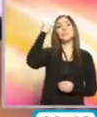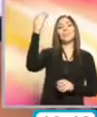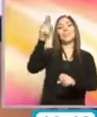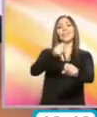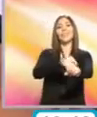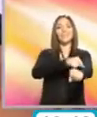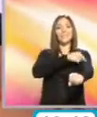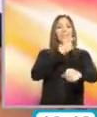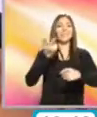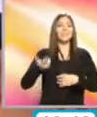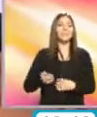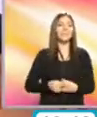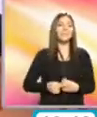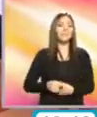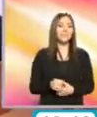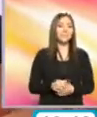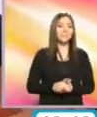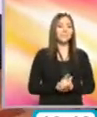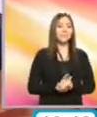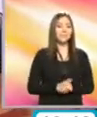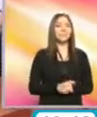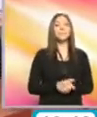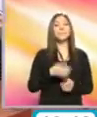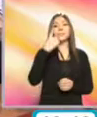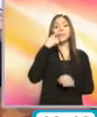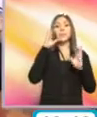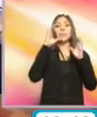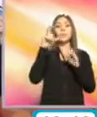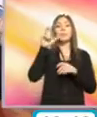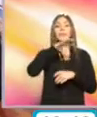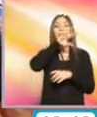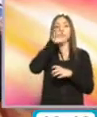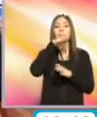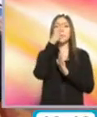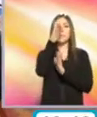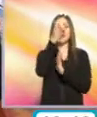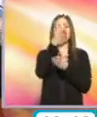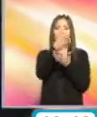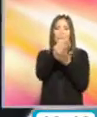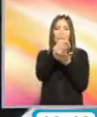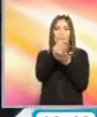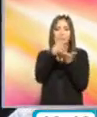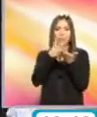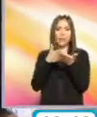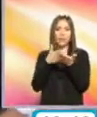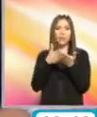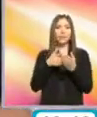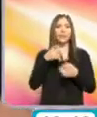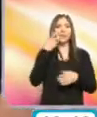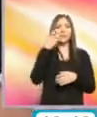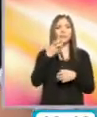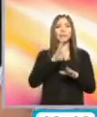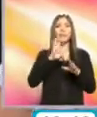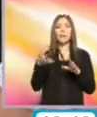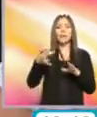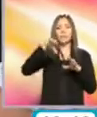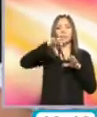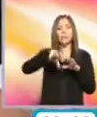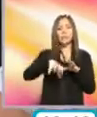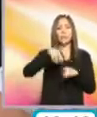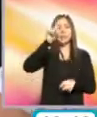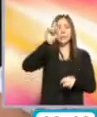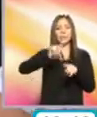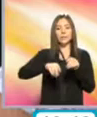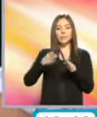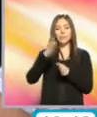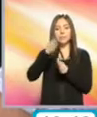la saben, compañeros. Sí, Dios cómo mío. no. Ok, ojo, vamos a partir nuestra cebolla a la mitad para que tenga una base y vamos a quitarle la